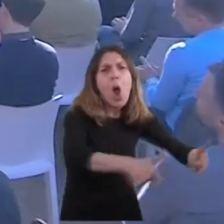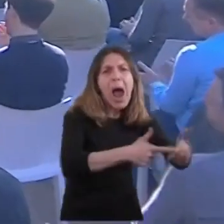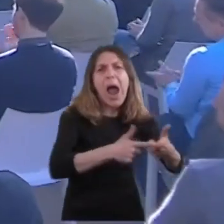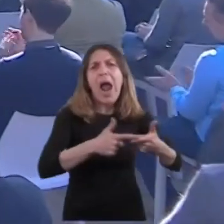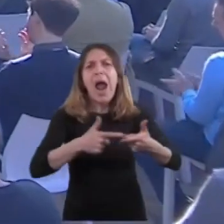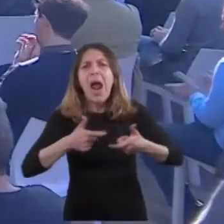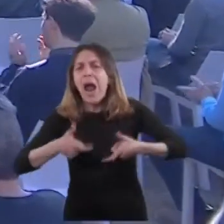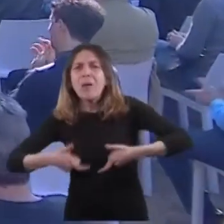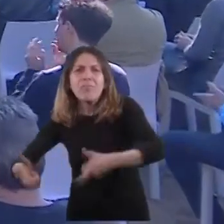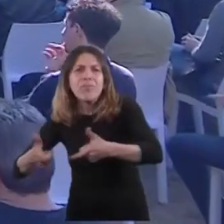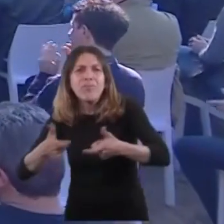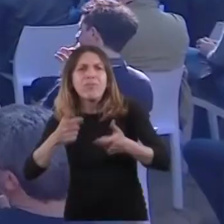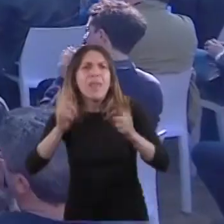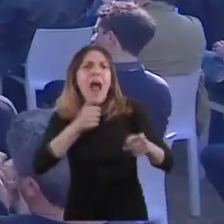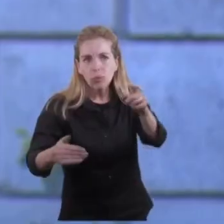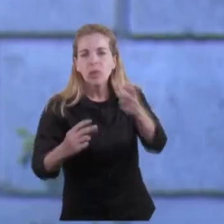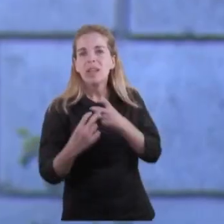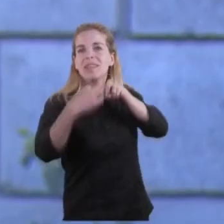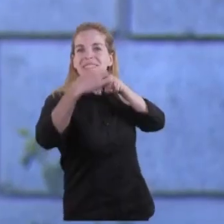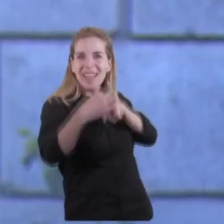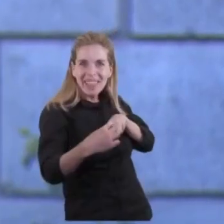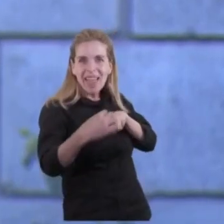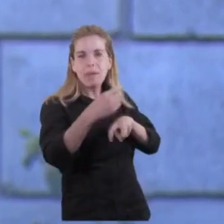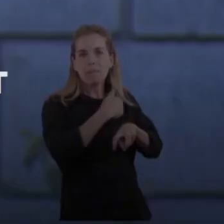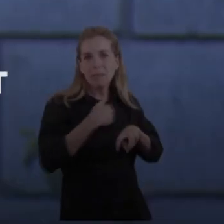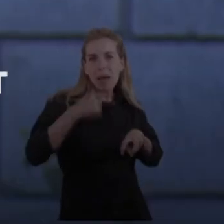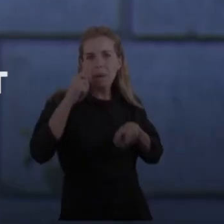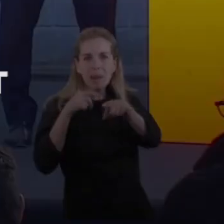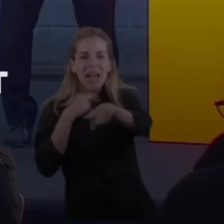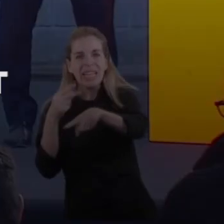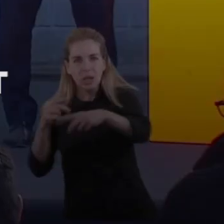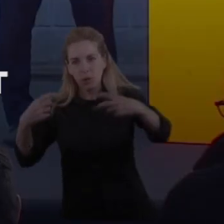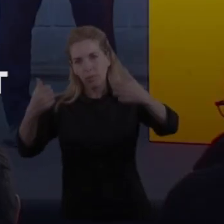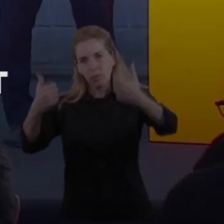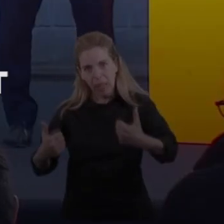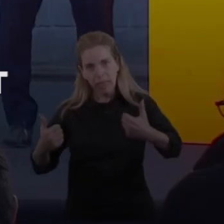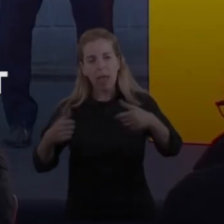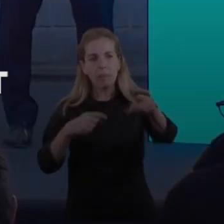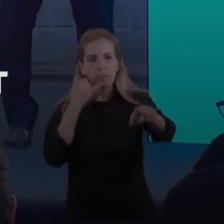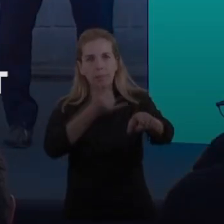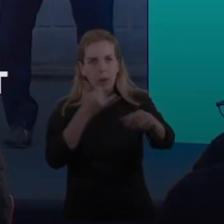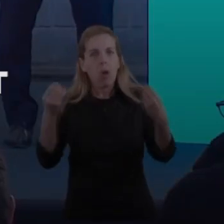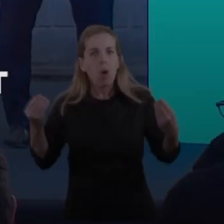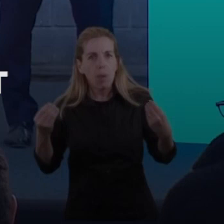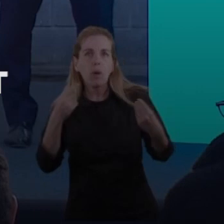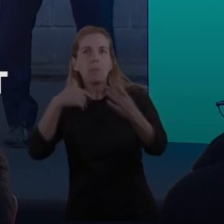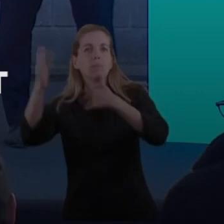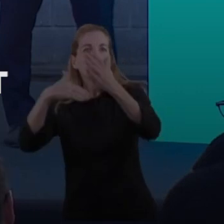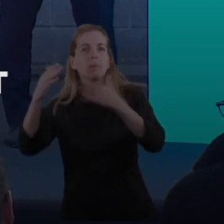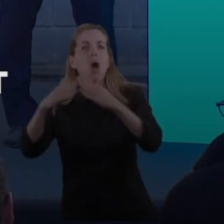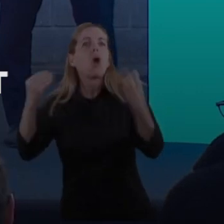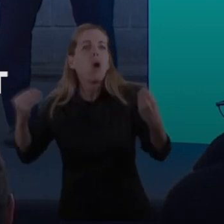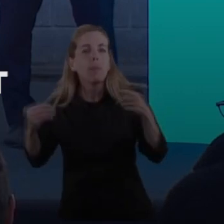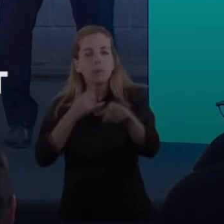obras hídricas que hacen falta en la Argentina. Papá, mamá, ¿cómo hicimos la casa? Entonces te le van a decir, me anoté en la página del Ministerio, atrás del